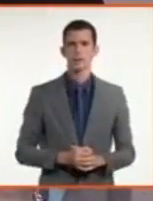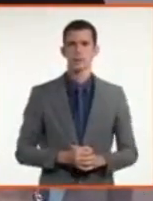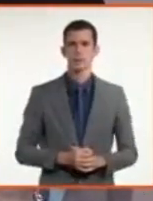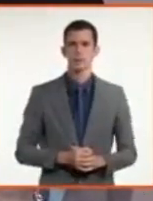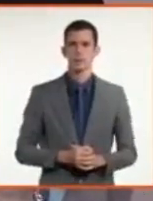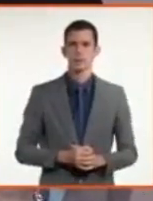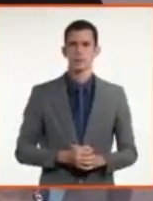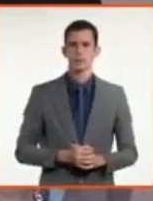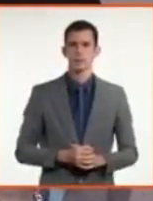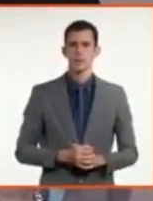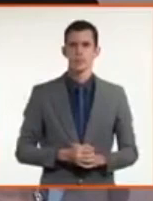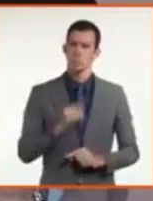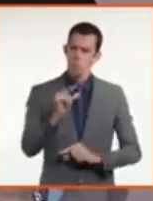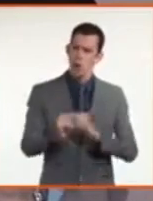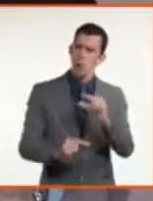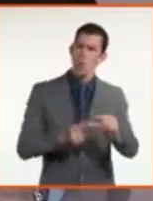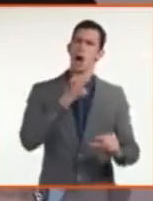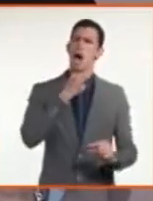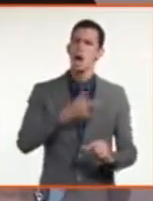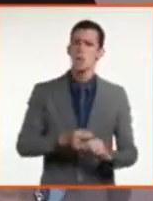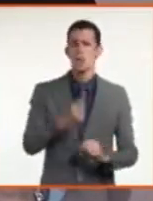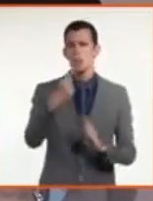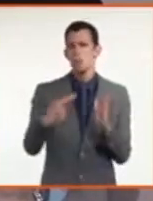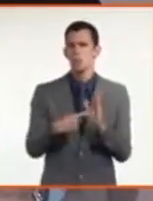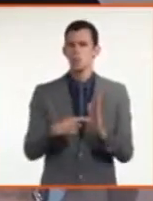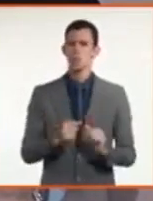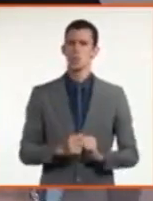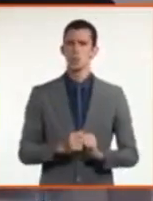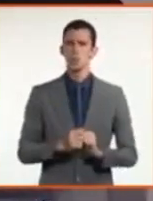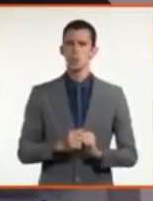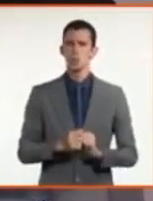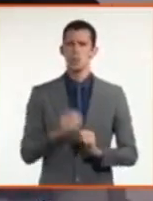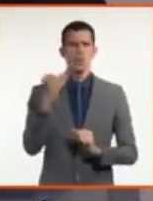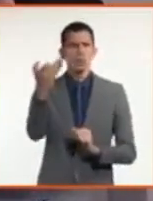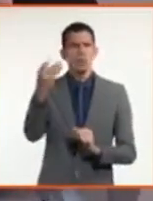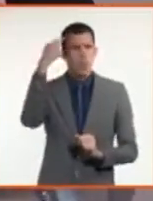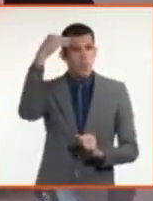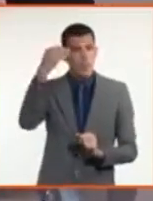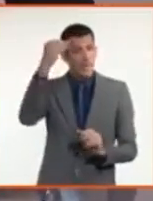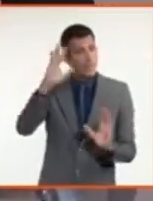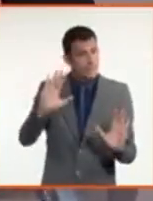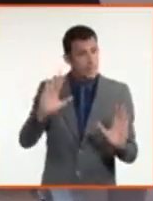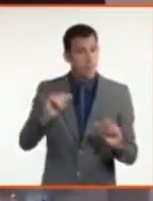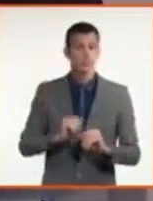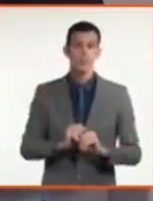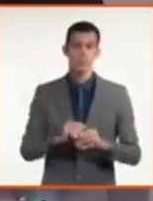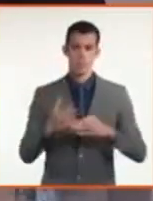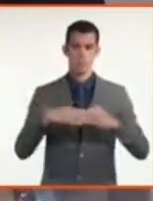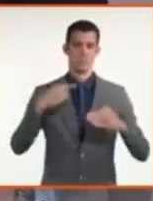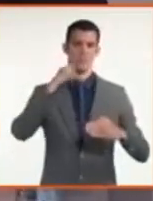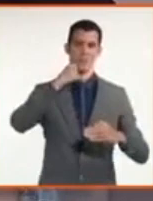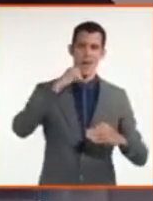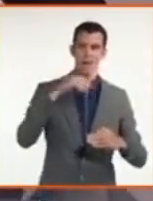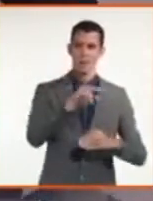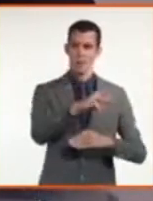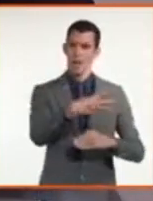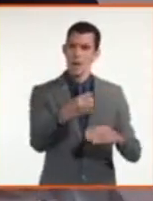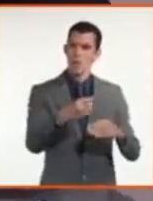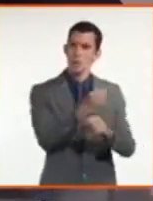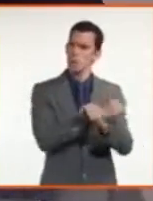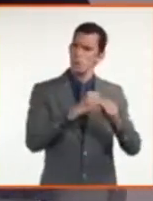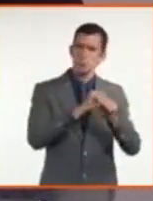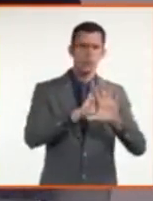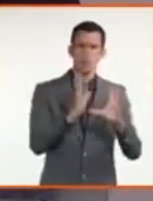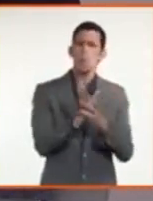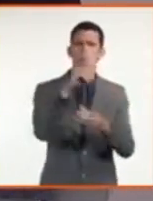llegaremos un mercado superavitario en divisa en el momento en que tengamos y un mercado que funciona con un equilibrio más coherente en el momento en que tengamos un